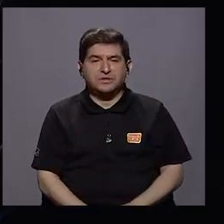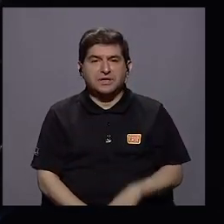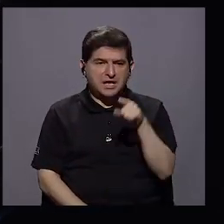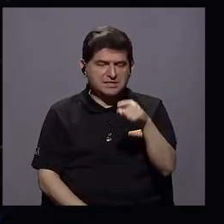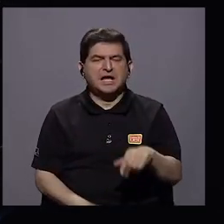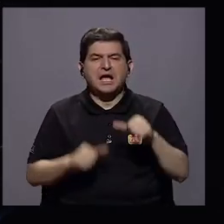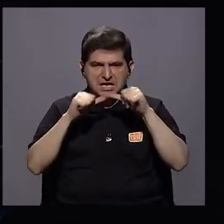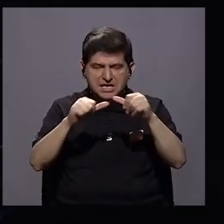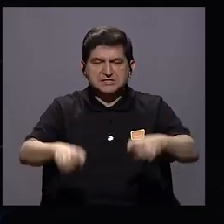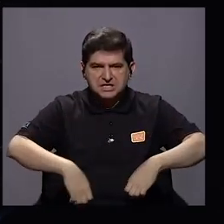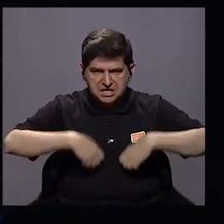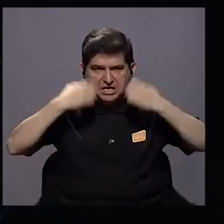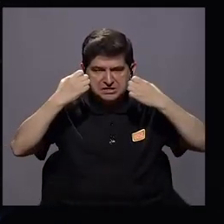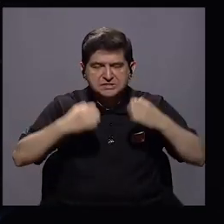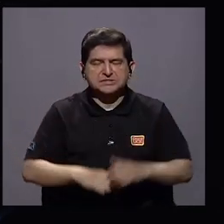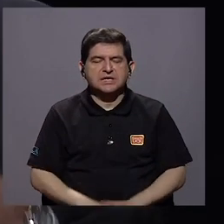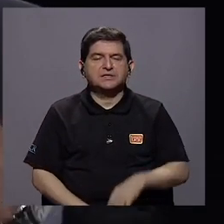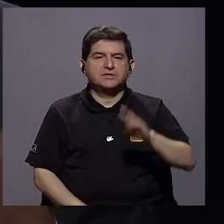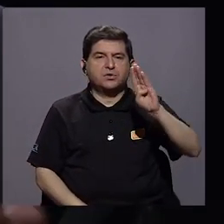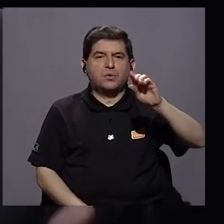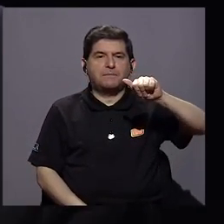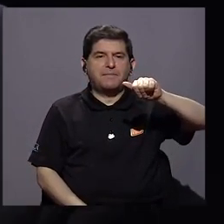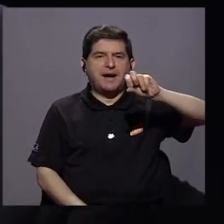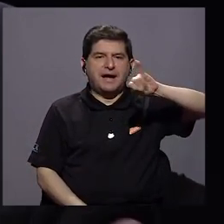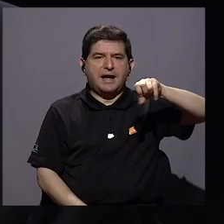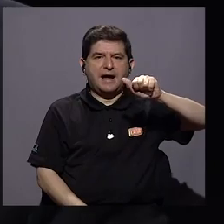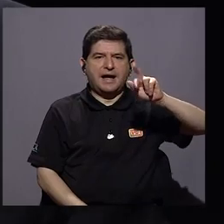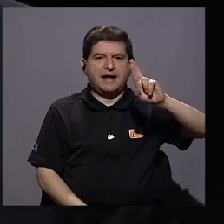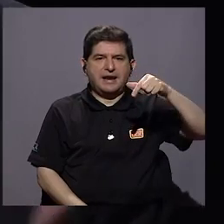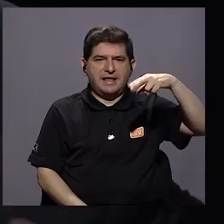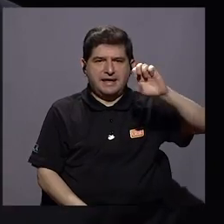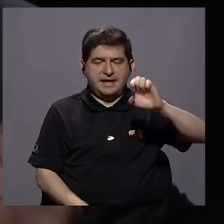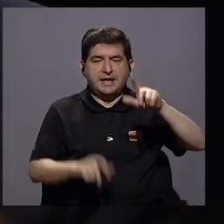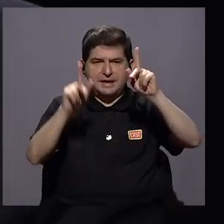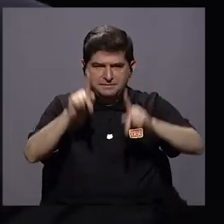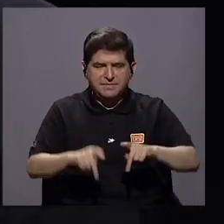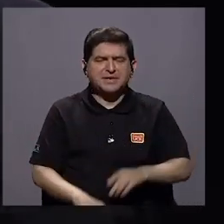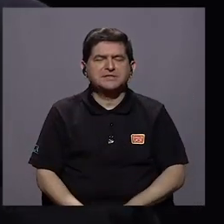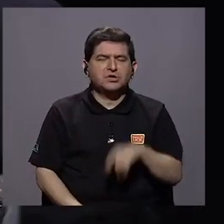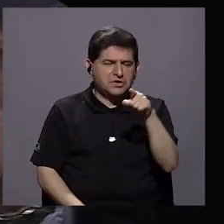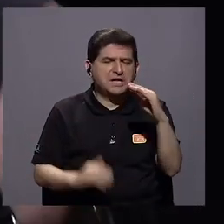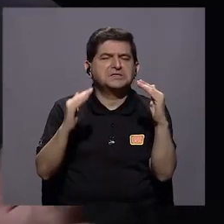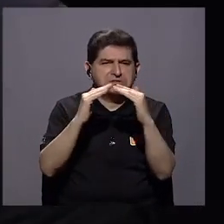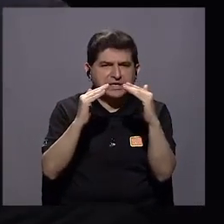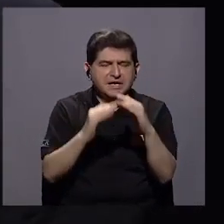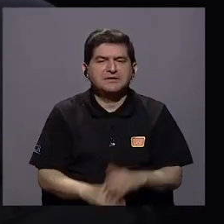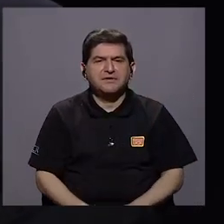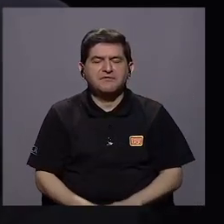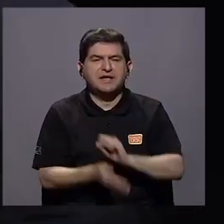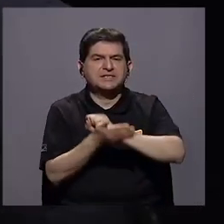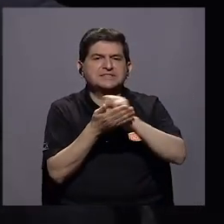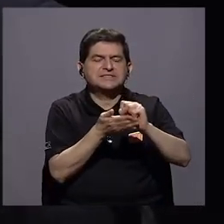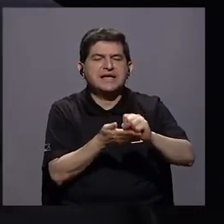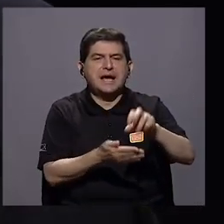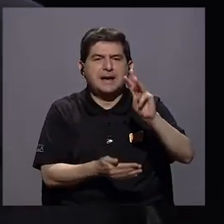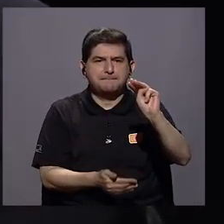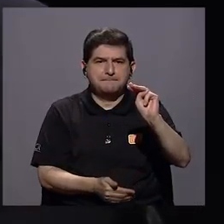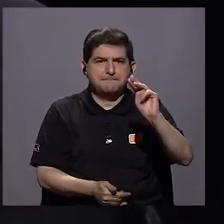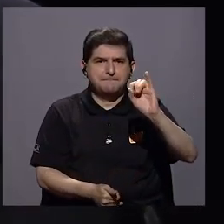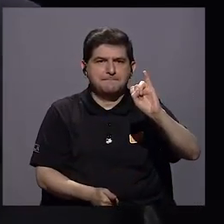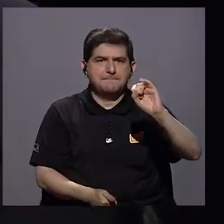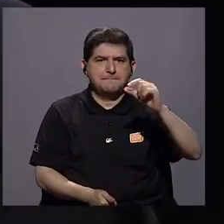que todavía quedan en San Rafael de Escazú, que todavía vive la gente de antes en ese sector de San Miguel de Escazú